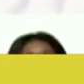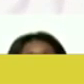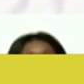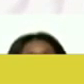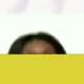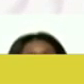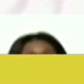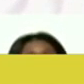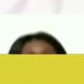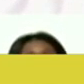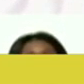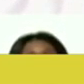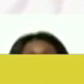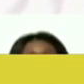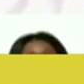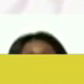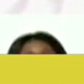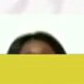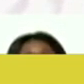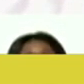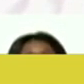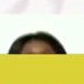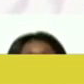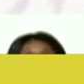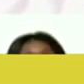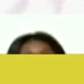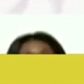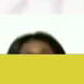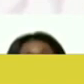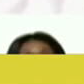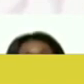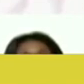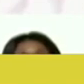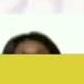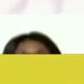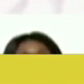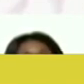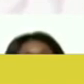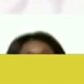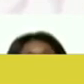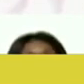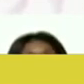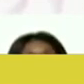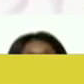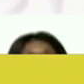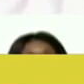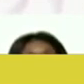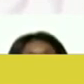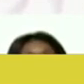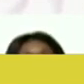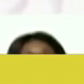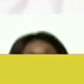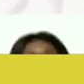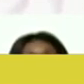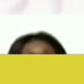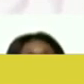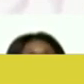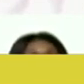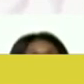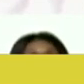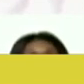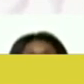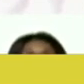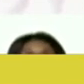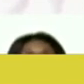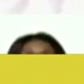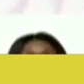compañero Freddy Bernal Rosales, protector del Estado, a la gobernadora Lady Gómez, a el presidente del movimiento Somos Venezuela,